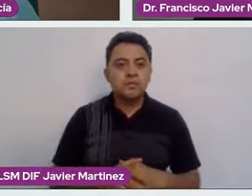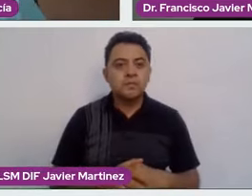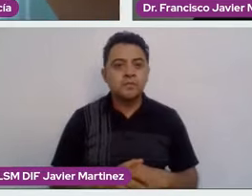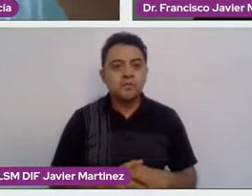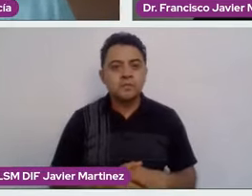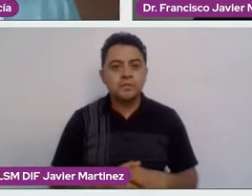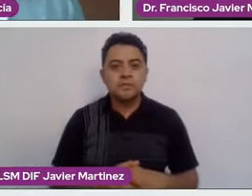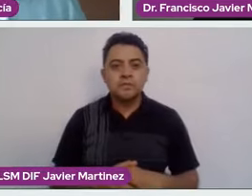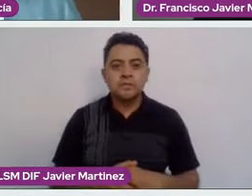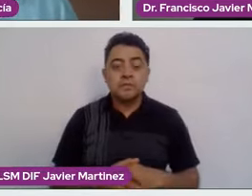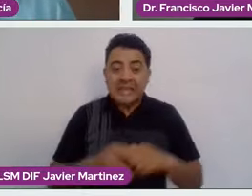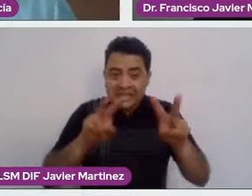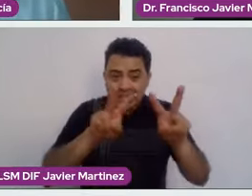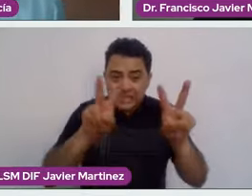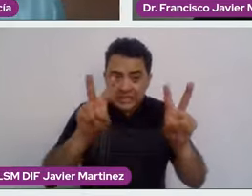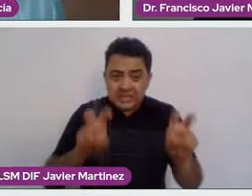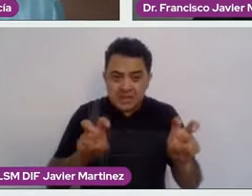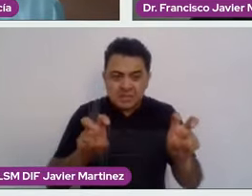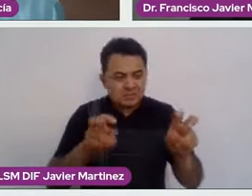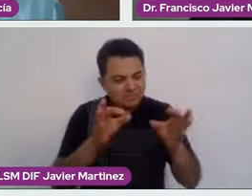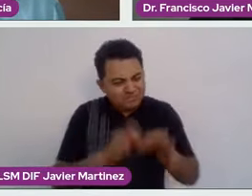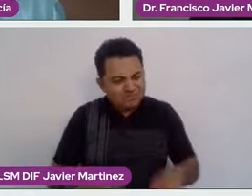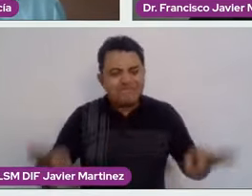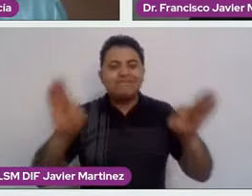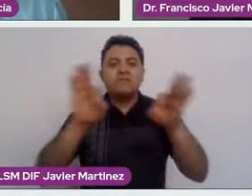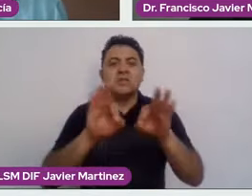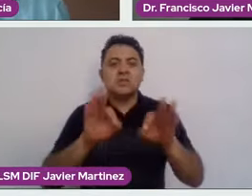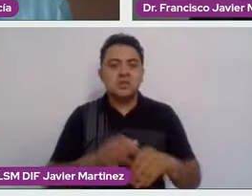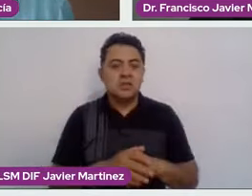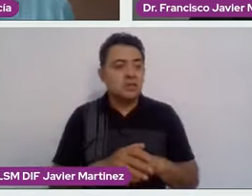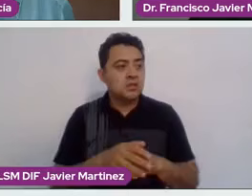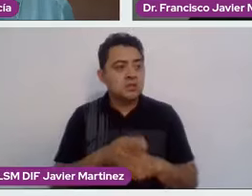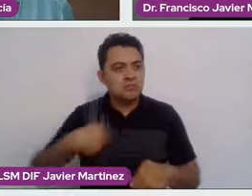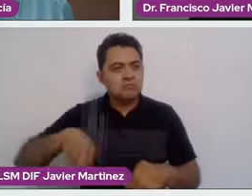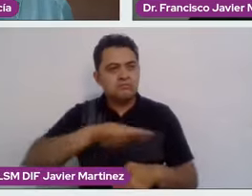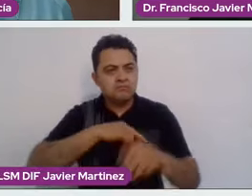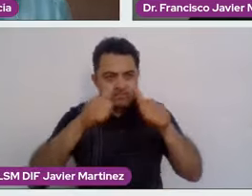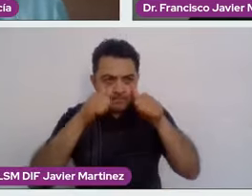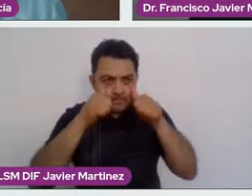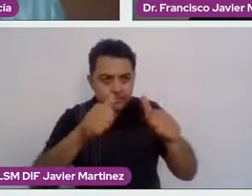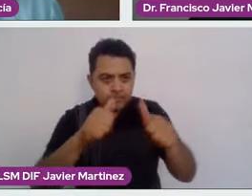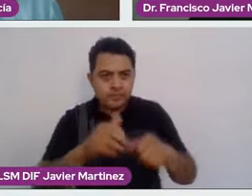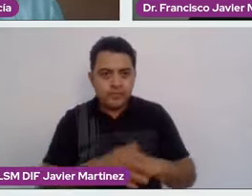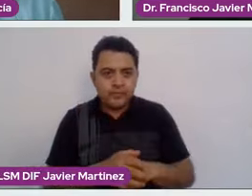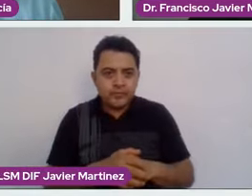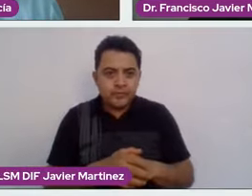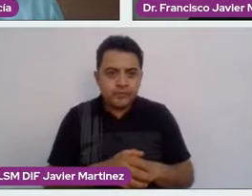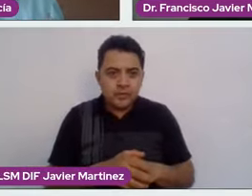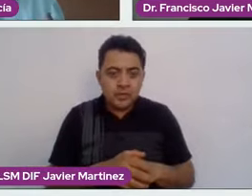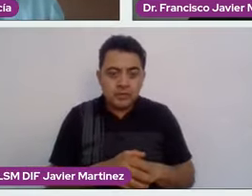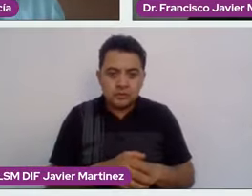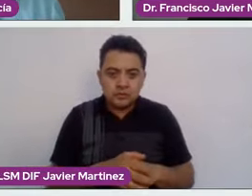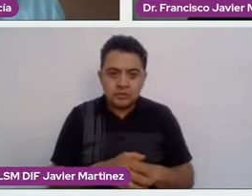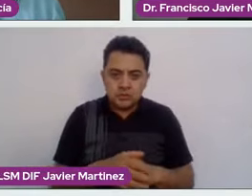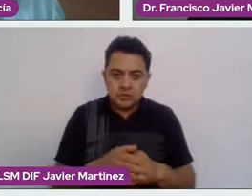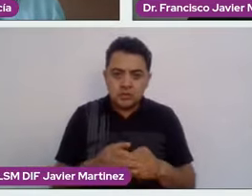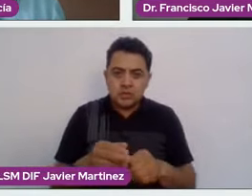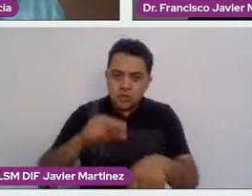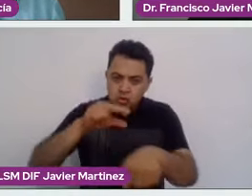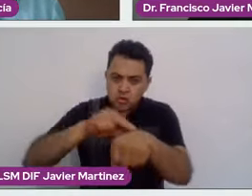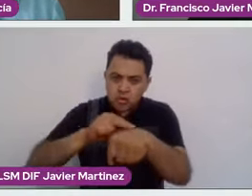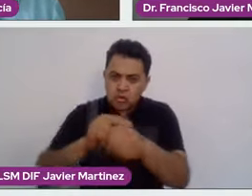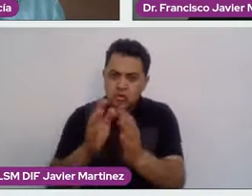bueno, materia también de importancia y de relevancia de todas y todos nosotros. A su voz, mi querido doctor, no vemos